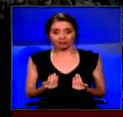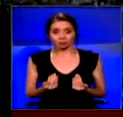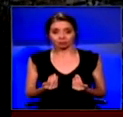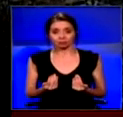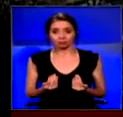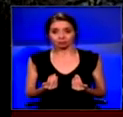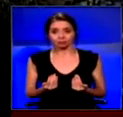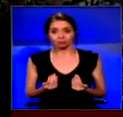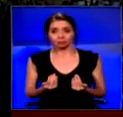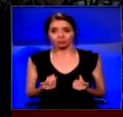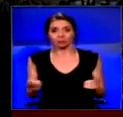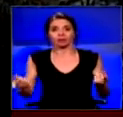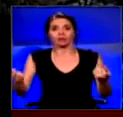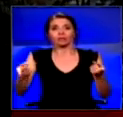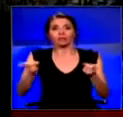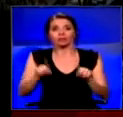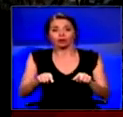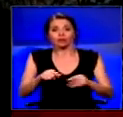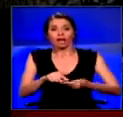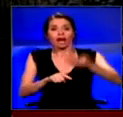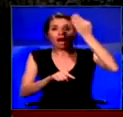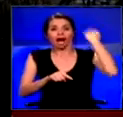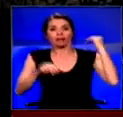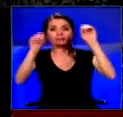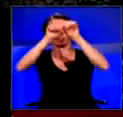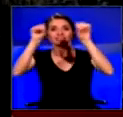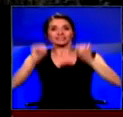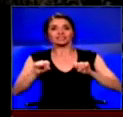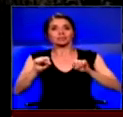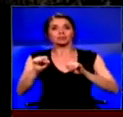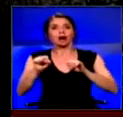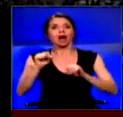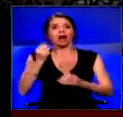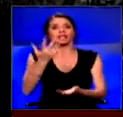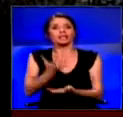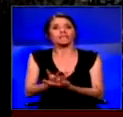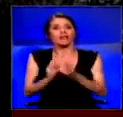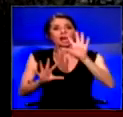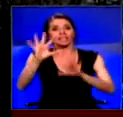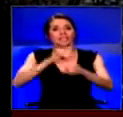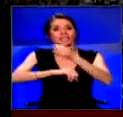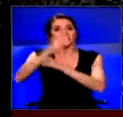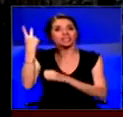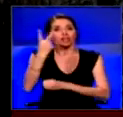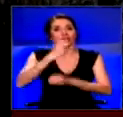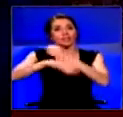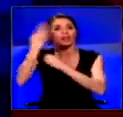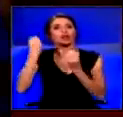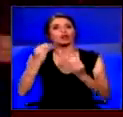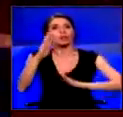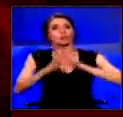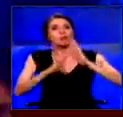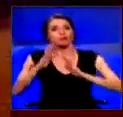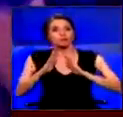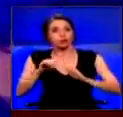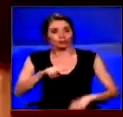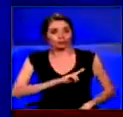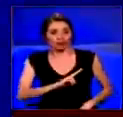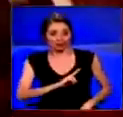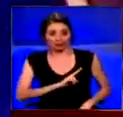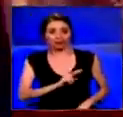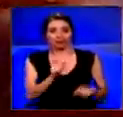que volvamos al sistema de protección que teníamos hace 15 años o 20 años en la ciudad de Valparaíso. Vecinos que